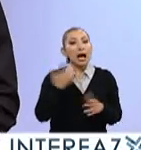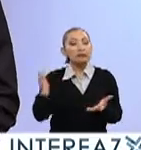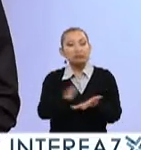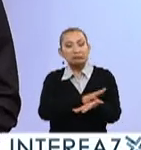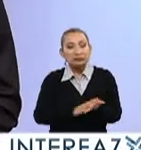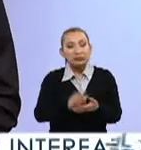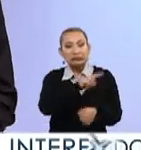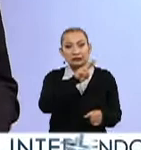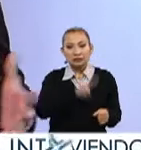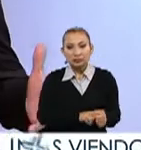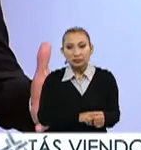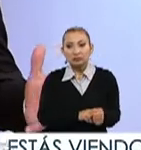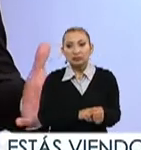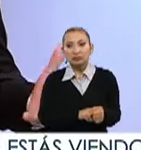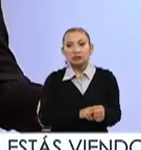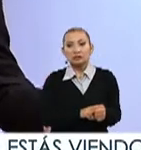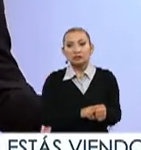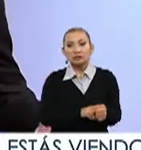desastres naturales